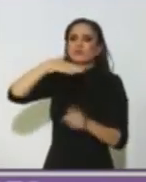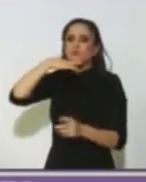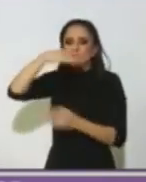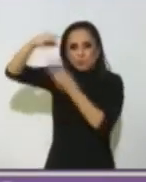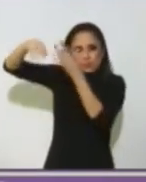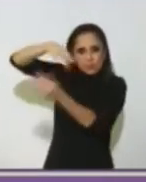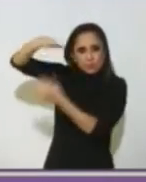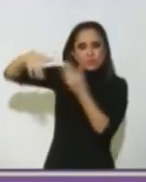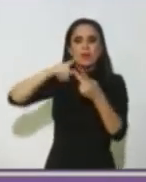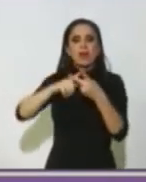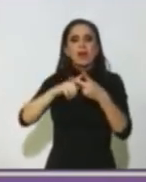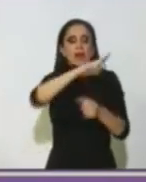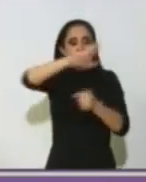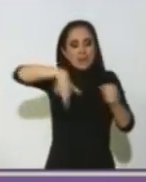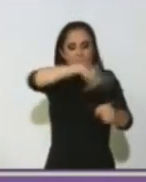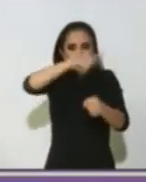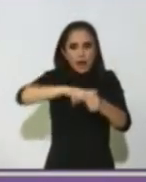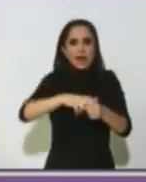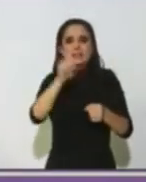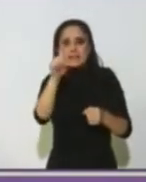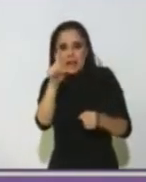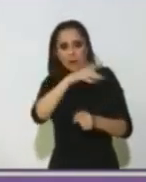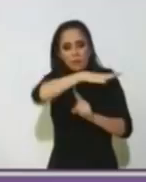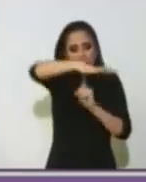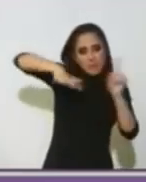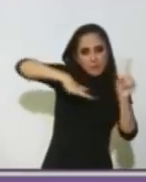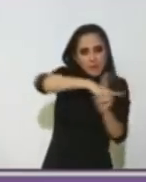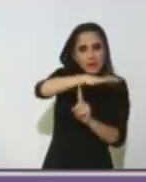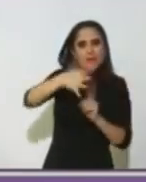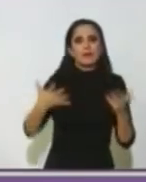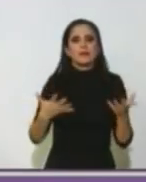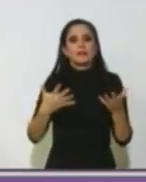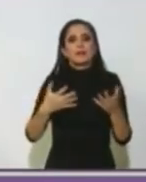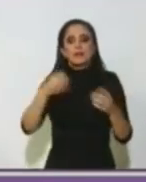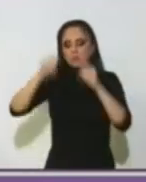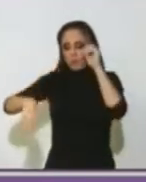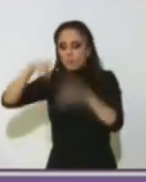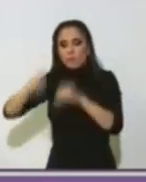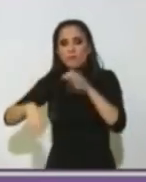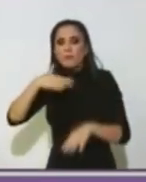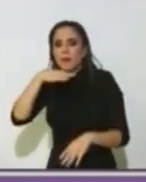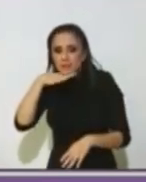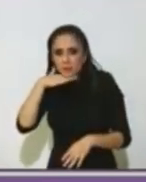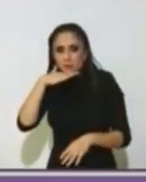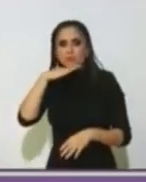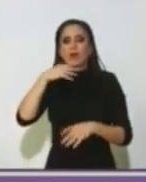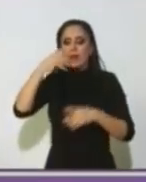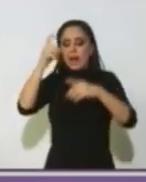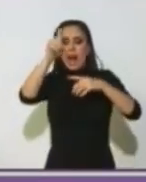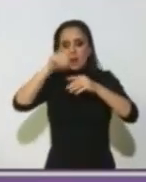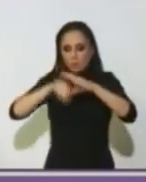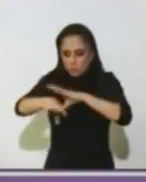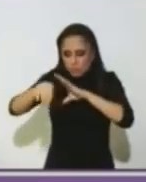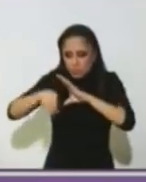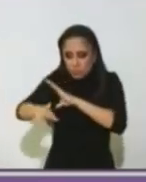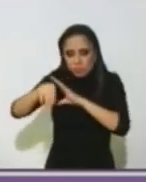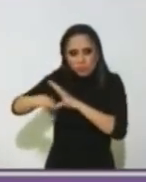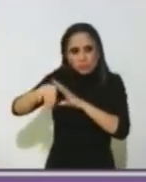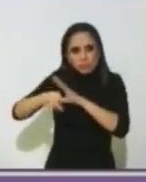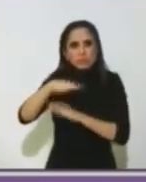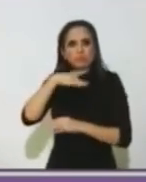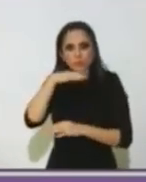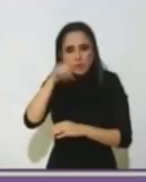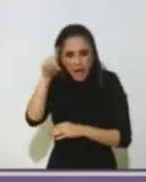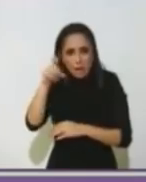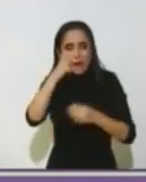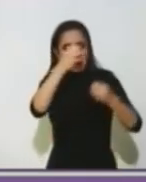recursos naturales aguas y servicios básicos manejo de desechos y separación de residuos drenaje sé que son muchos temas pero